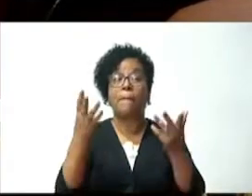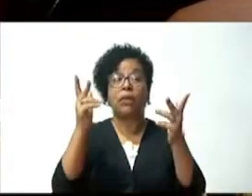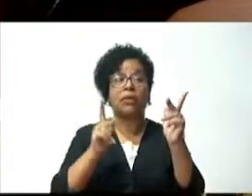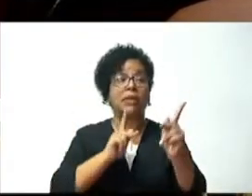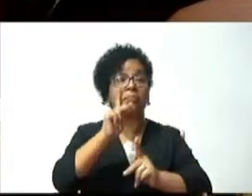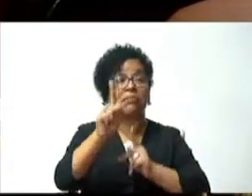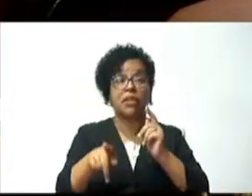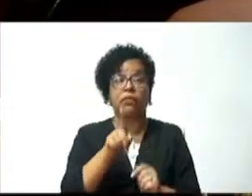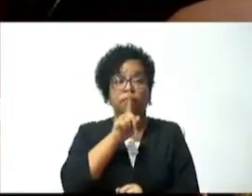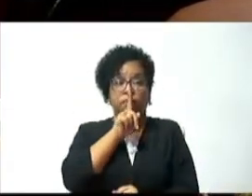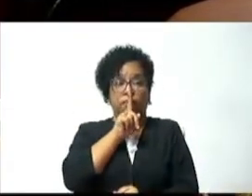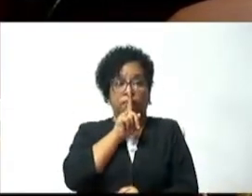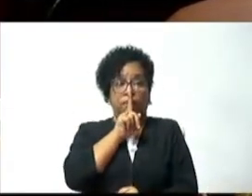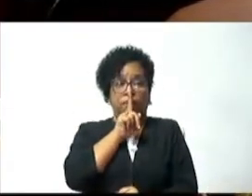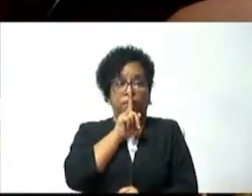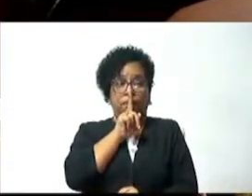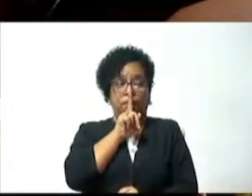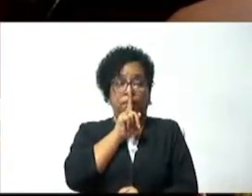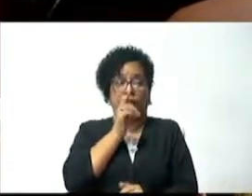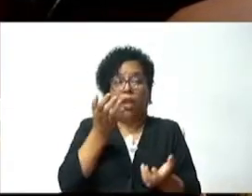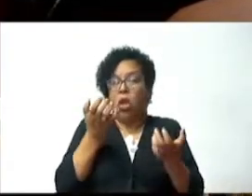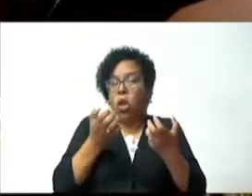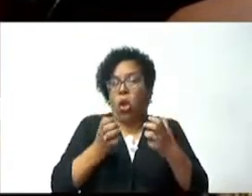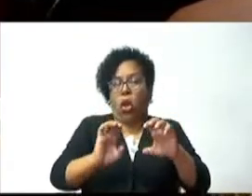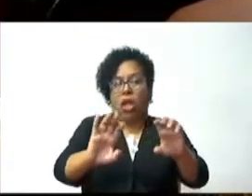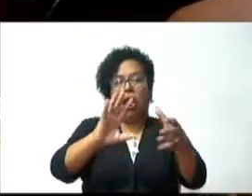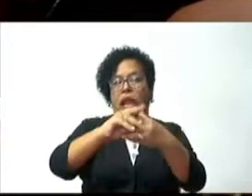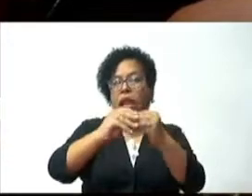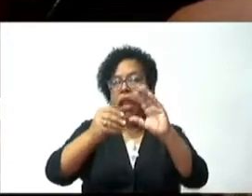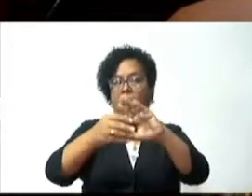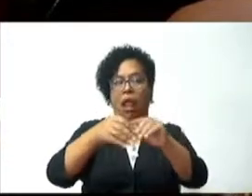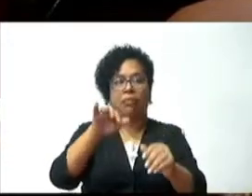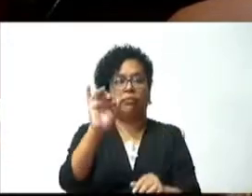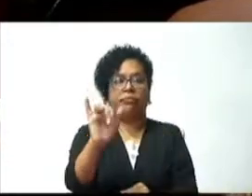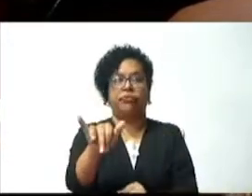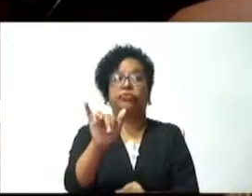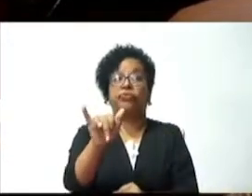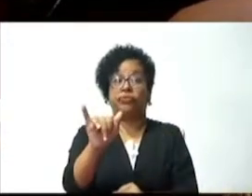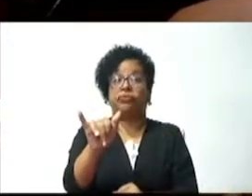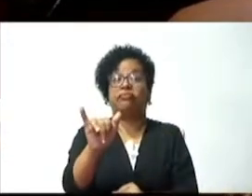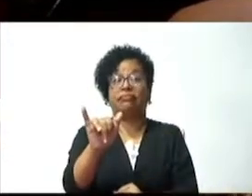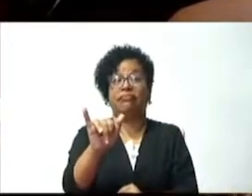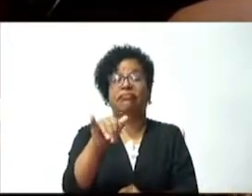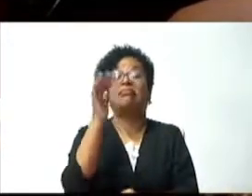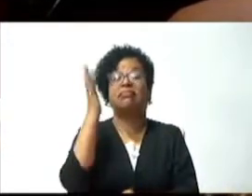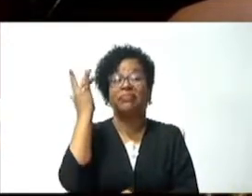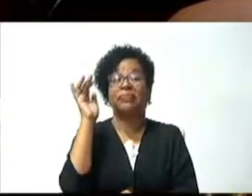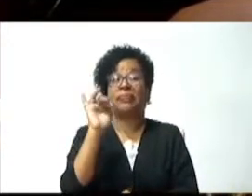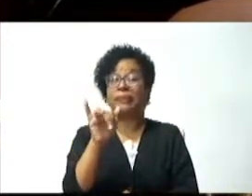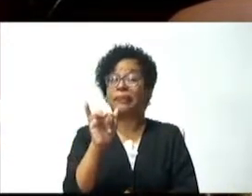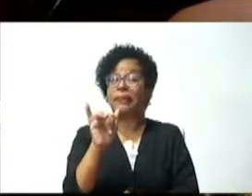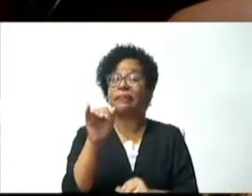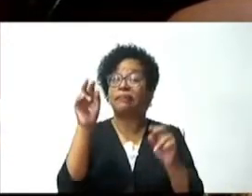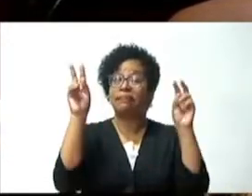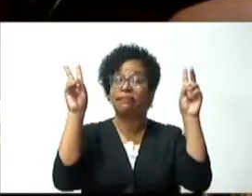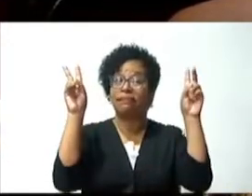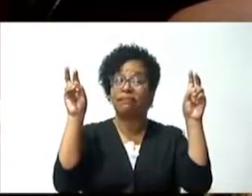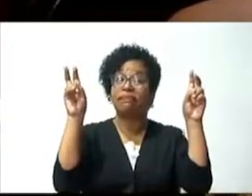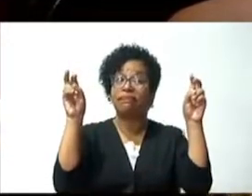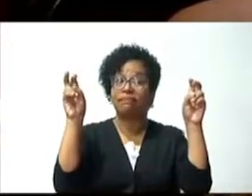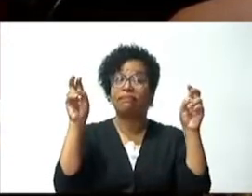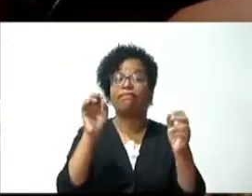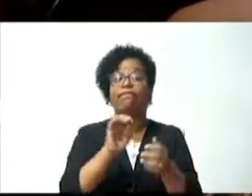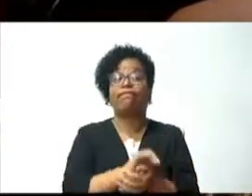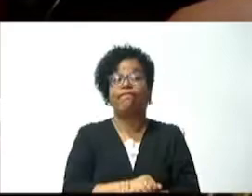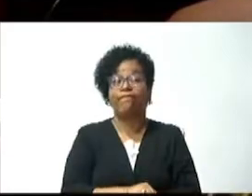este tema porque es un tema delicado y es un tema que también genera muchos